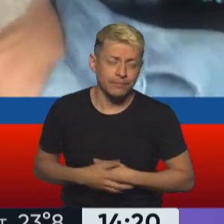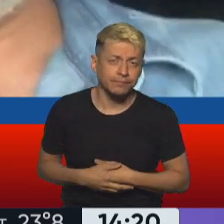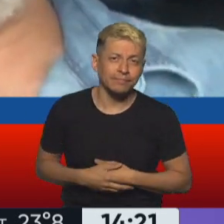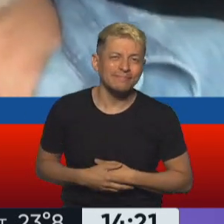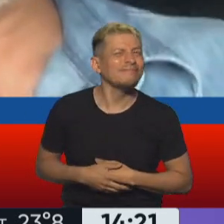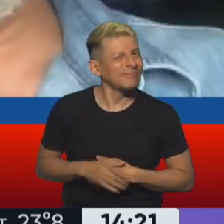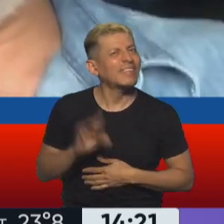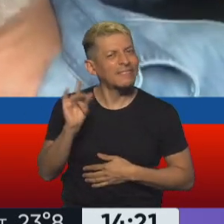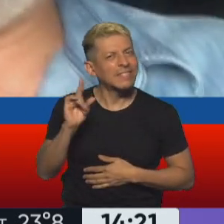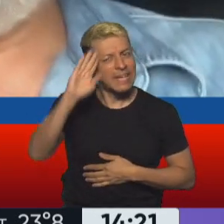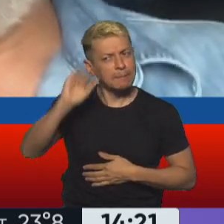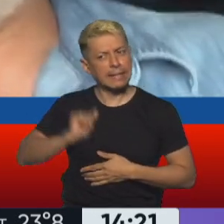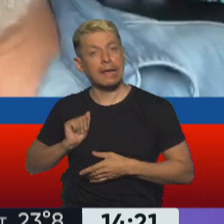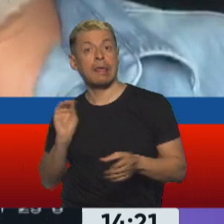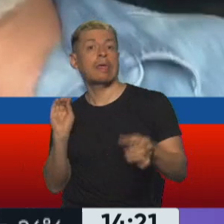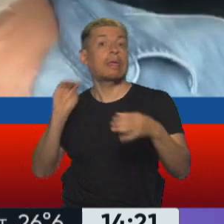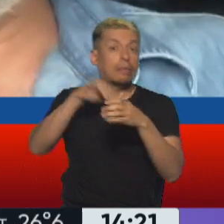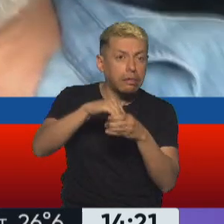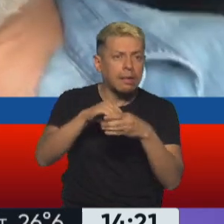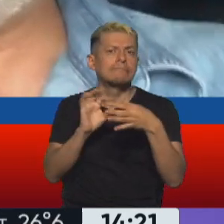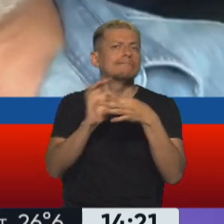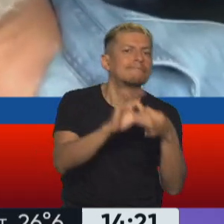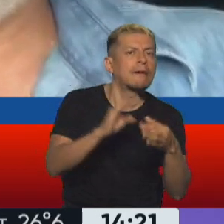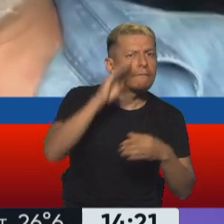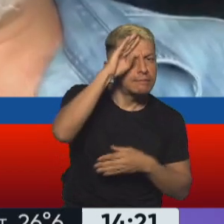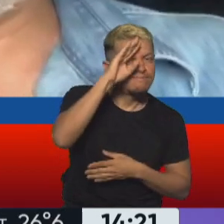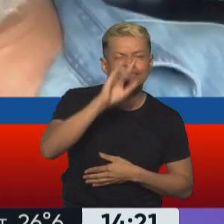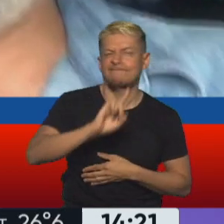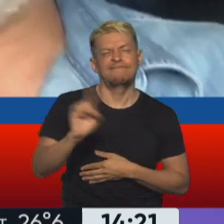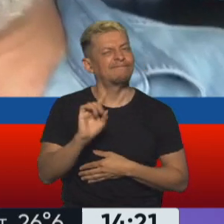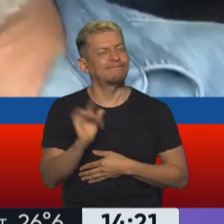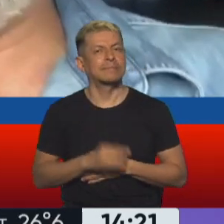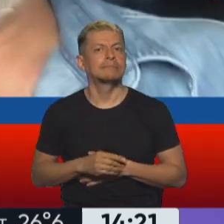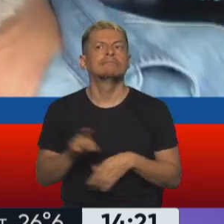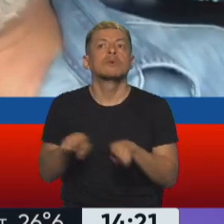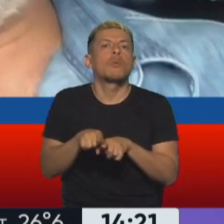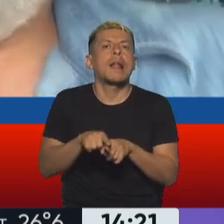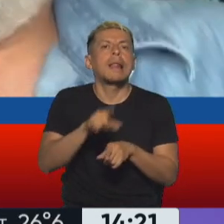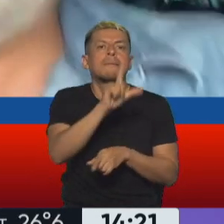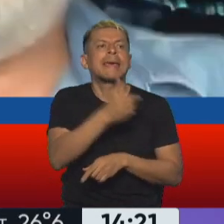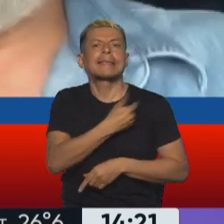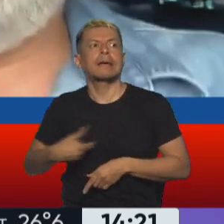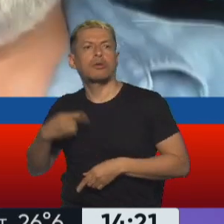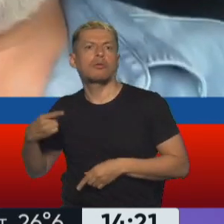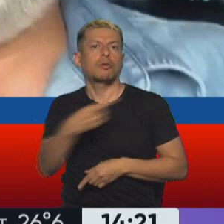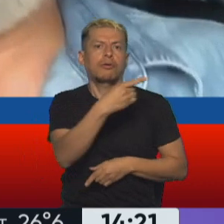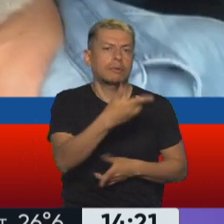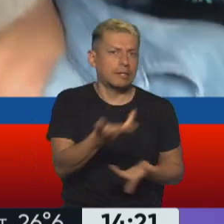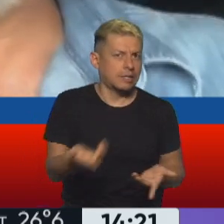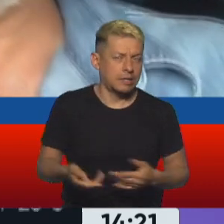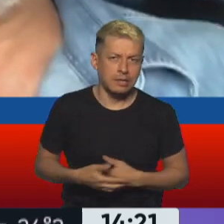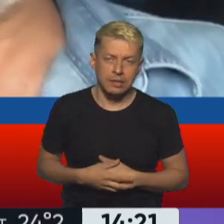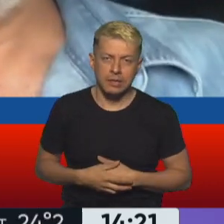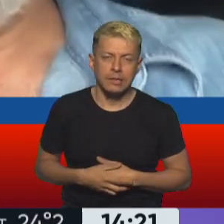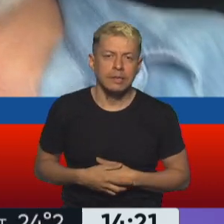que lo hagan, porque sería un tentativo de golpe, que sería en verdad un golpe solamente para mantenerse en el poder,